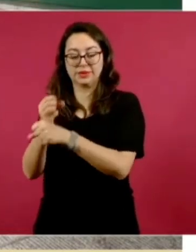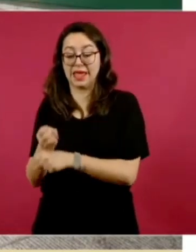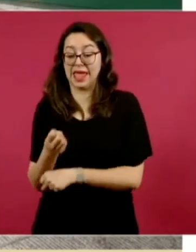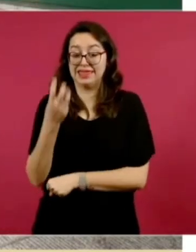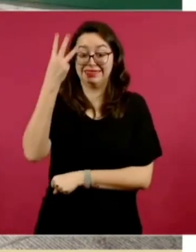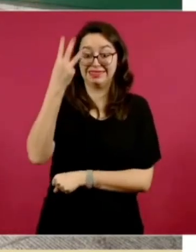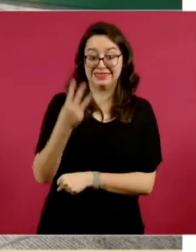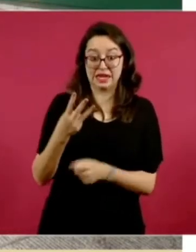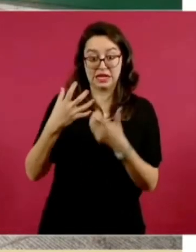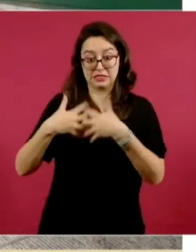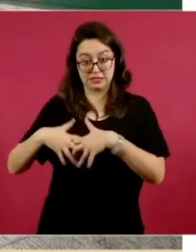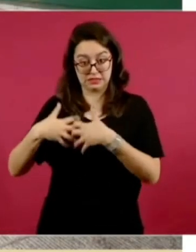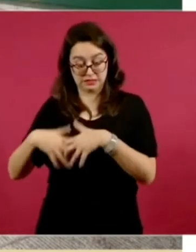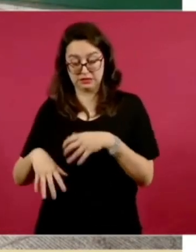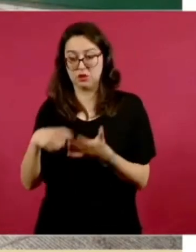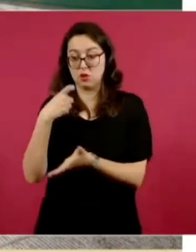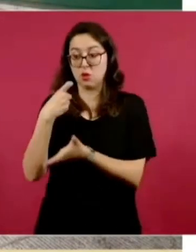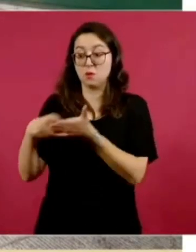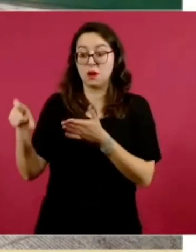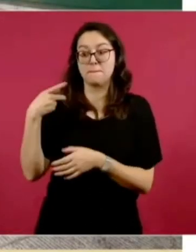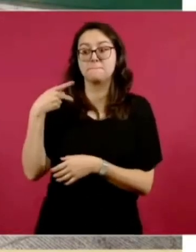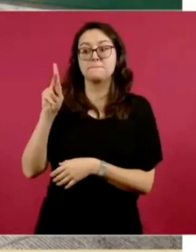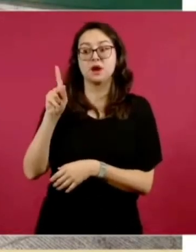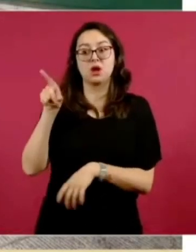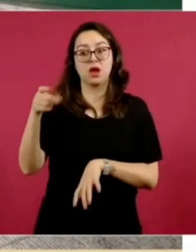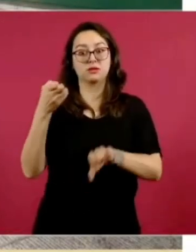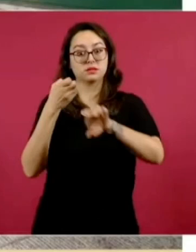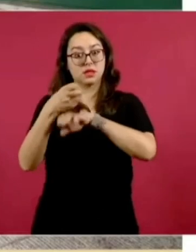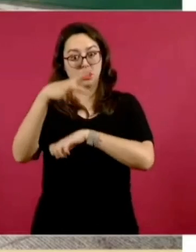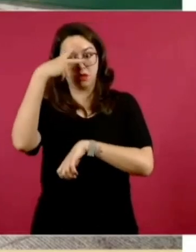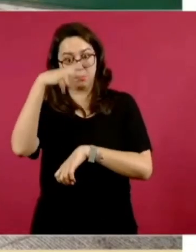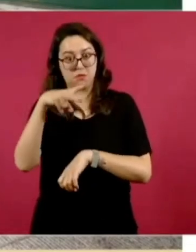programa muy grande y ambicioso en el Estado de México también